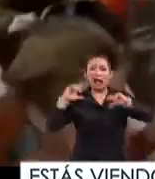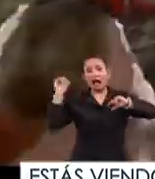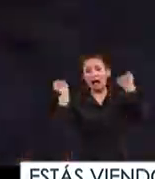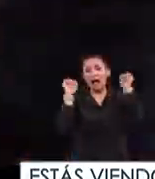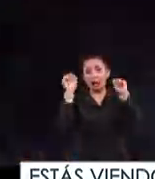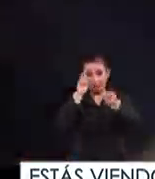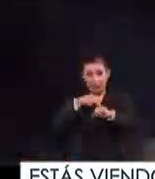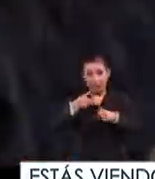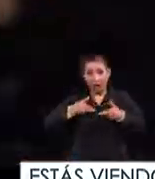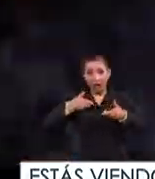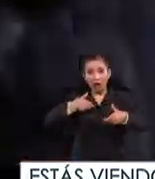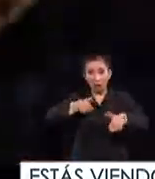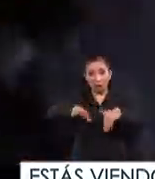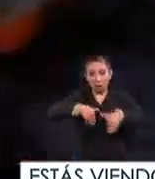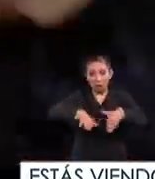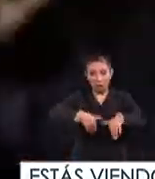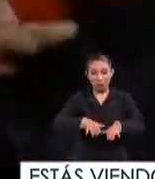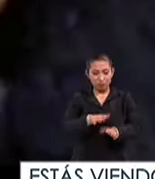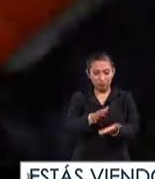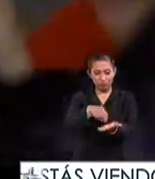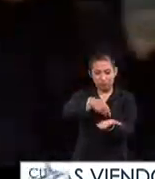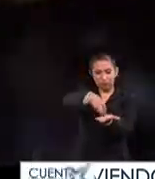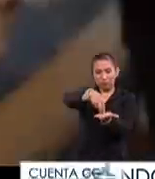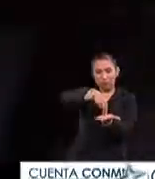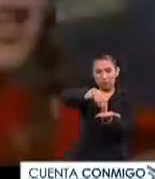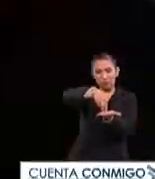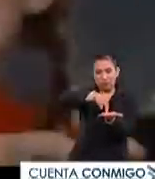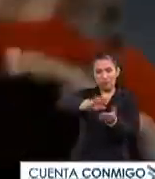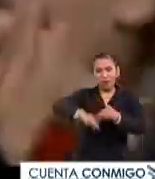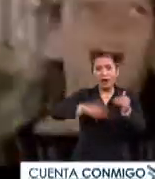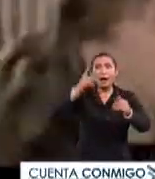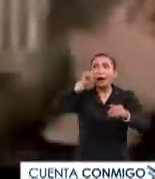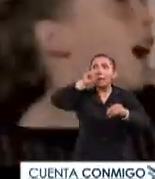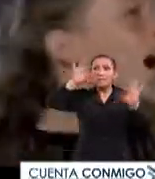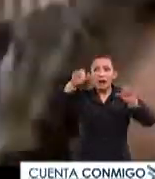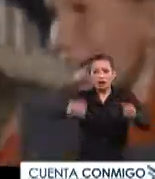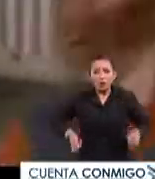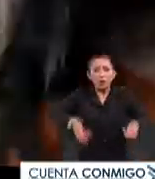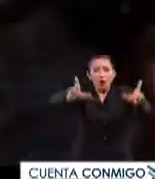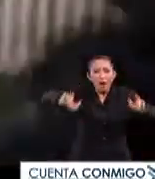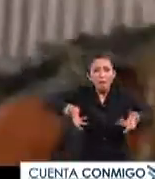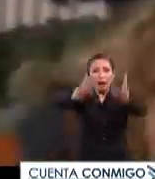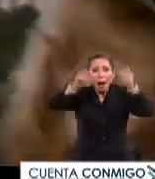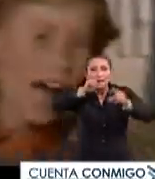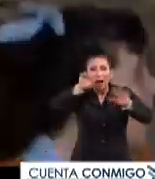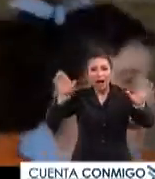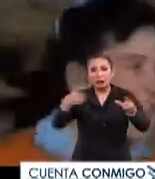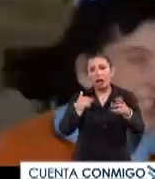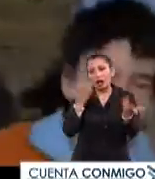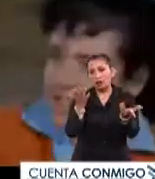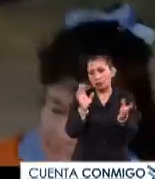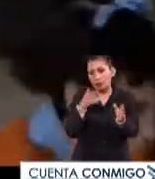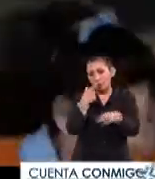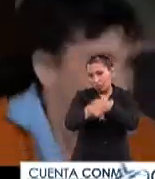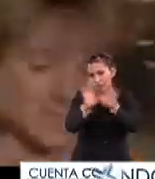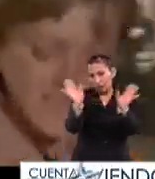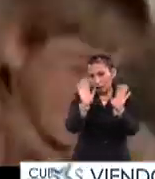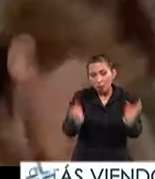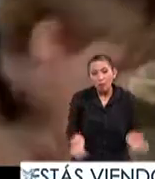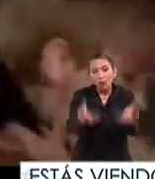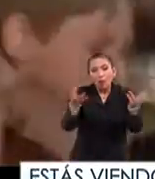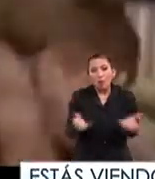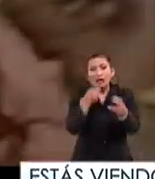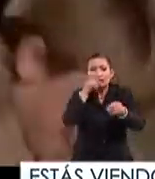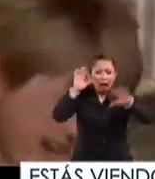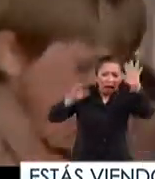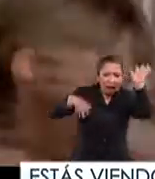realidad iban en unas caminadoras. Entonces igual, ¿no? Había pájaros, les aventaban pájaros, obviamente ahí sin lastimarlos, ¿no? Que esa es otra cosa,